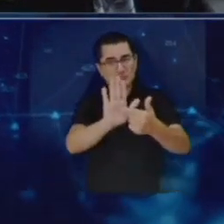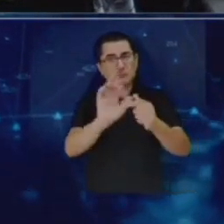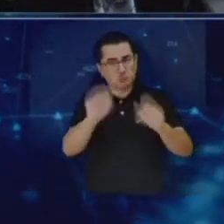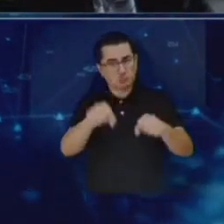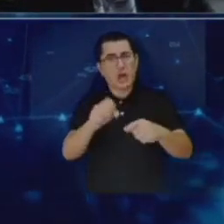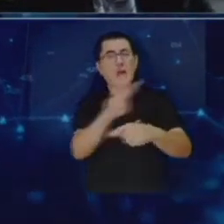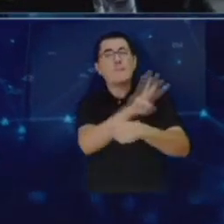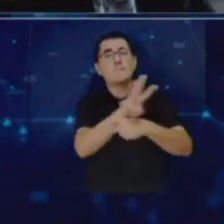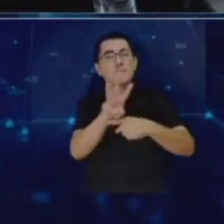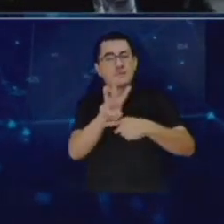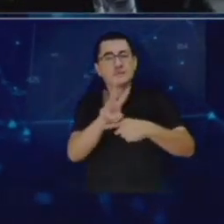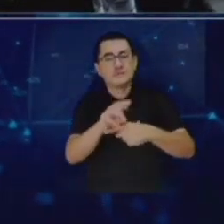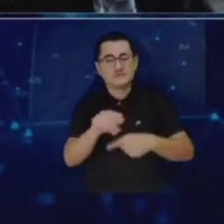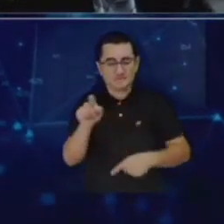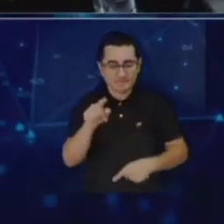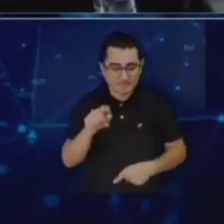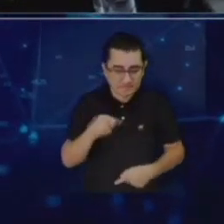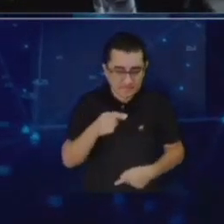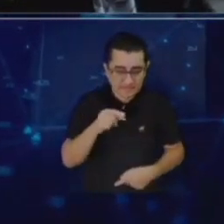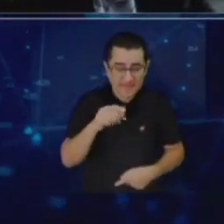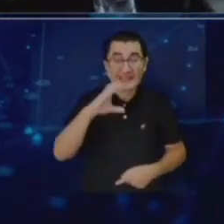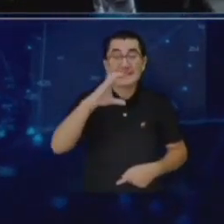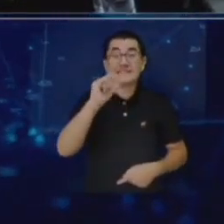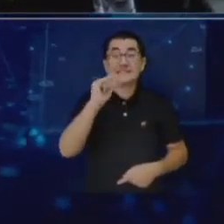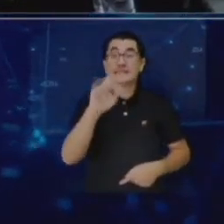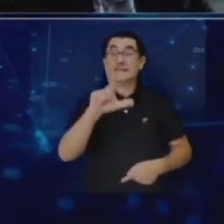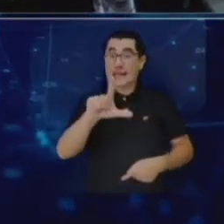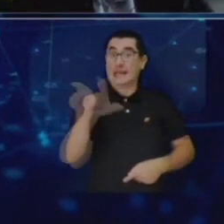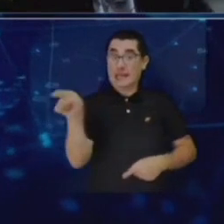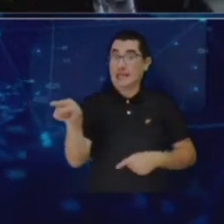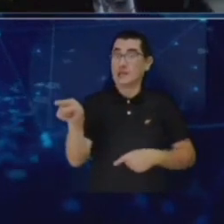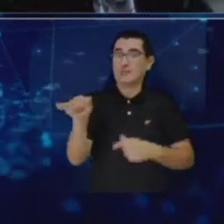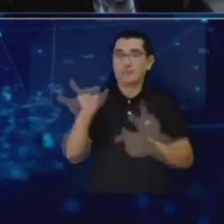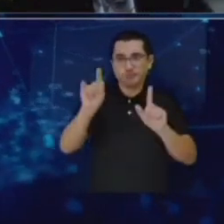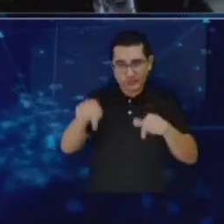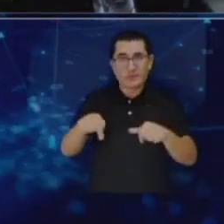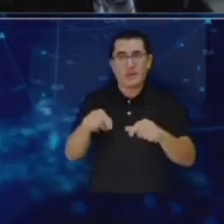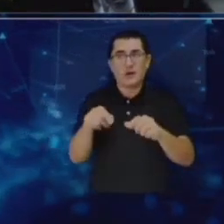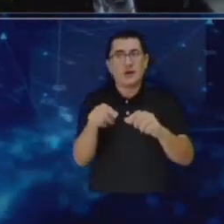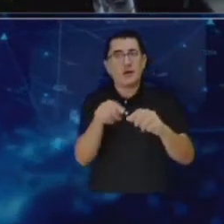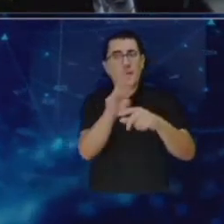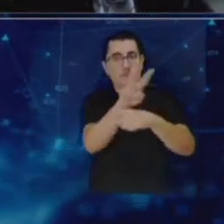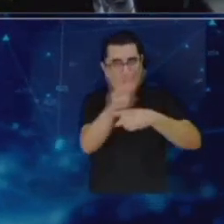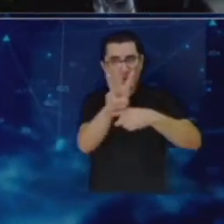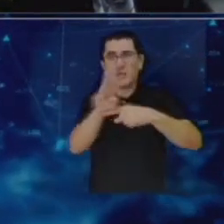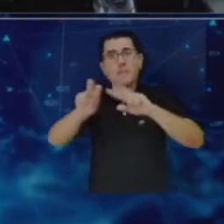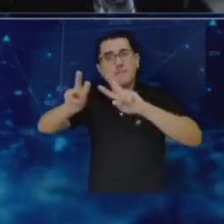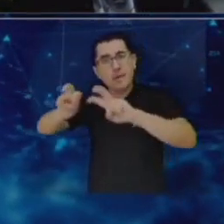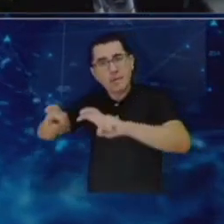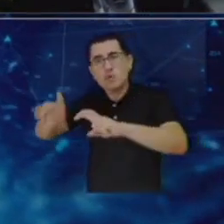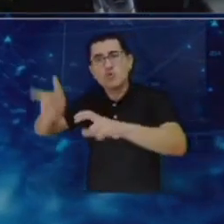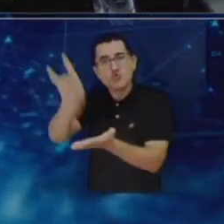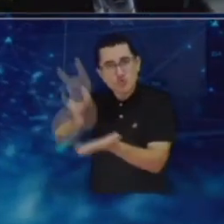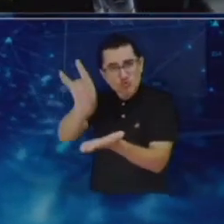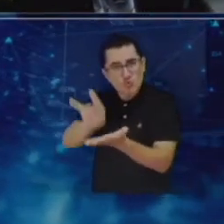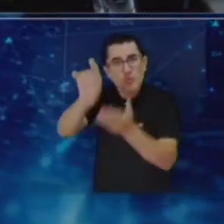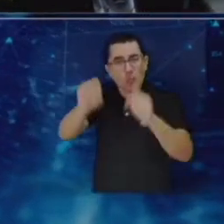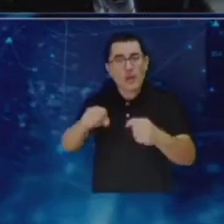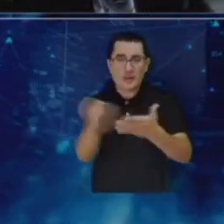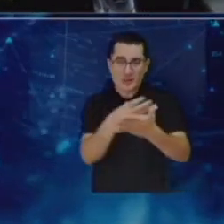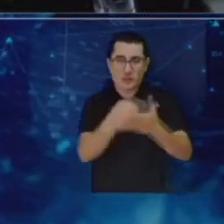página de la CITEL y la haremos también llegar por conducto de este foro en el que estamos participando. El siguiente, por